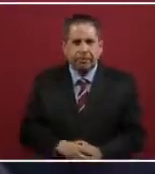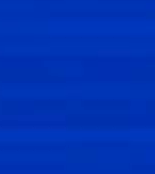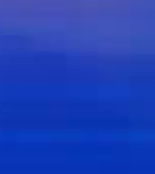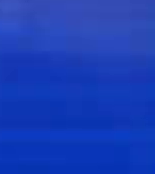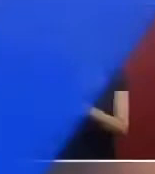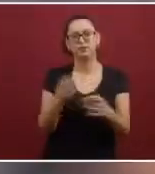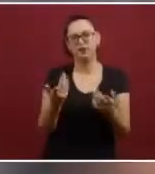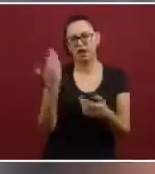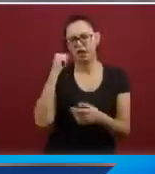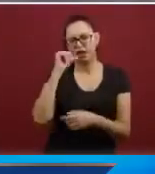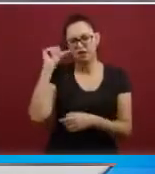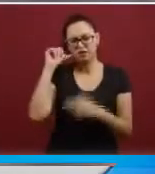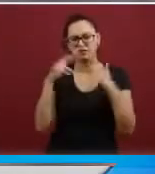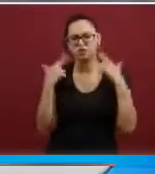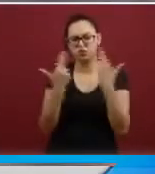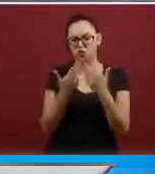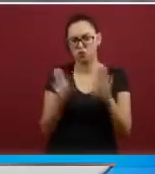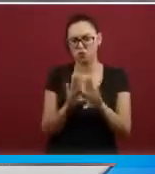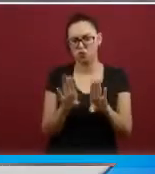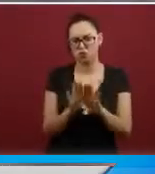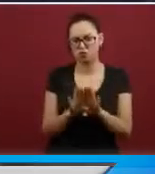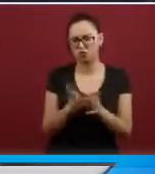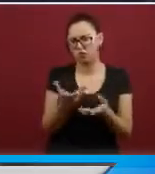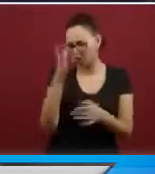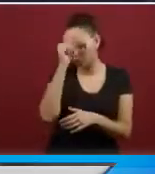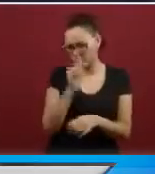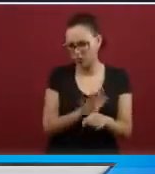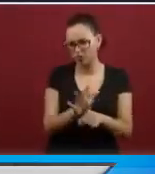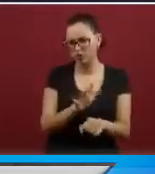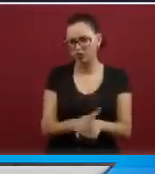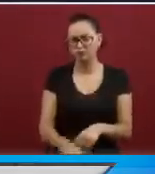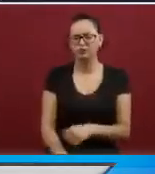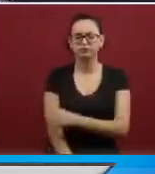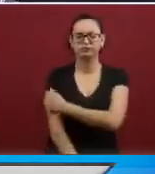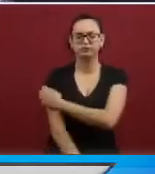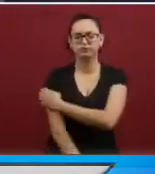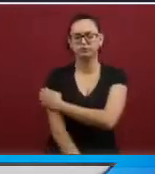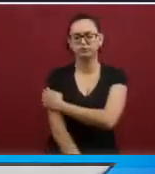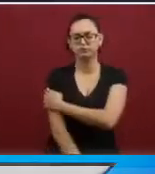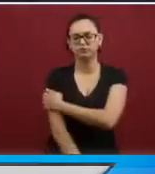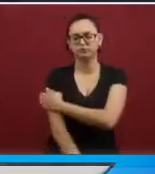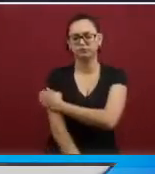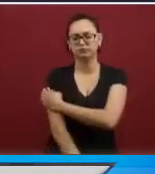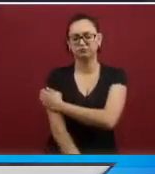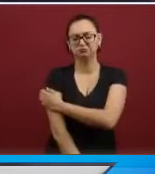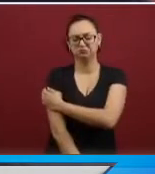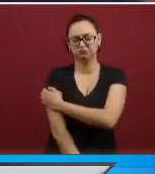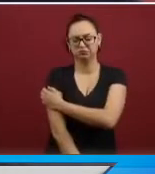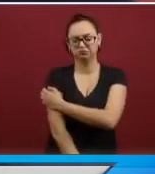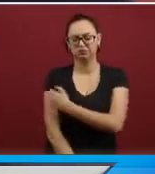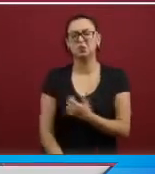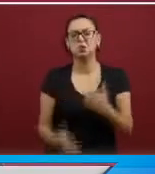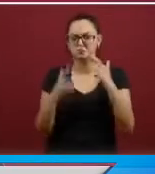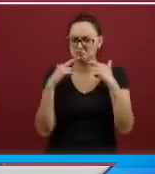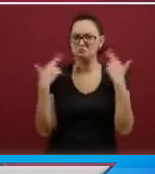error. Reunión con la CENTE. Fue muy buena reunión,